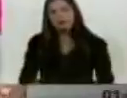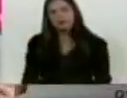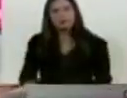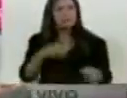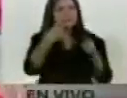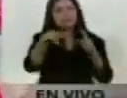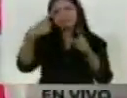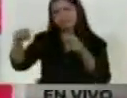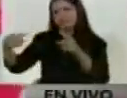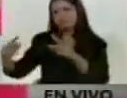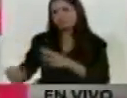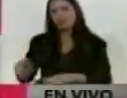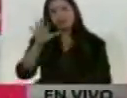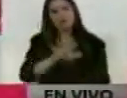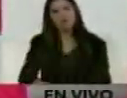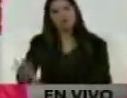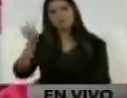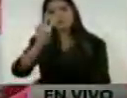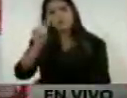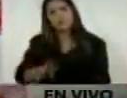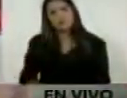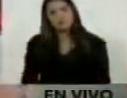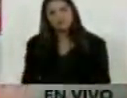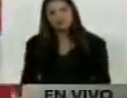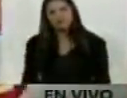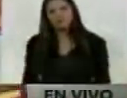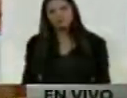diverso índole en el país.